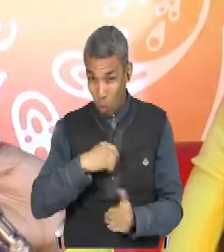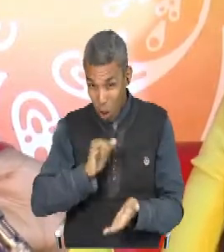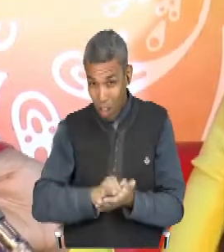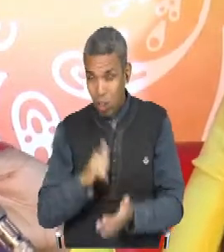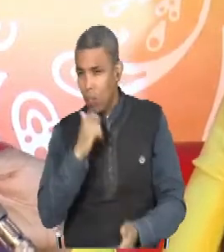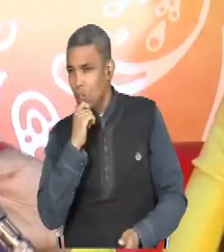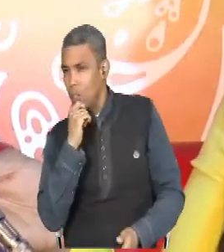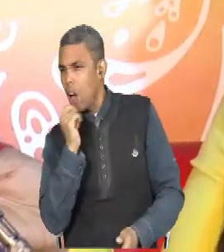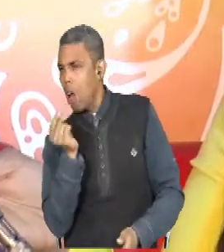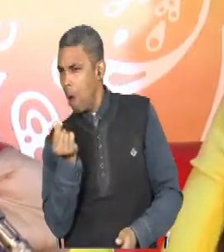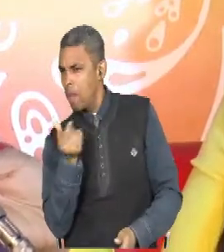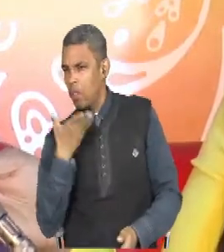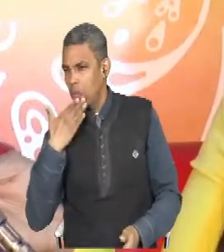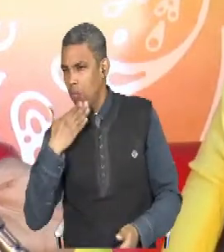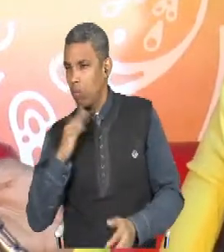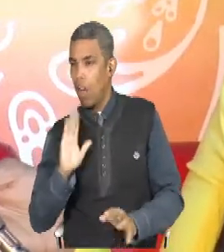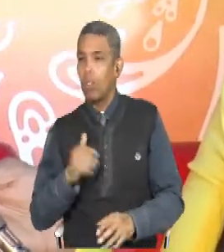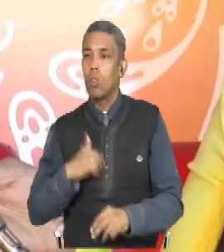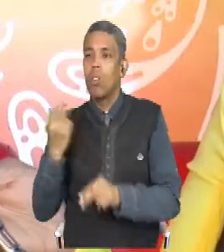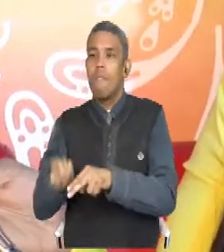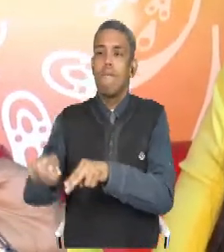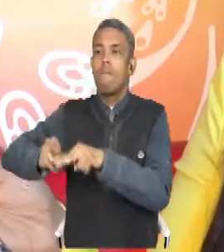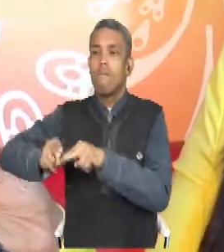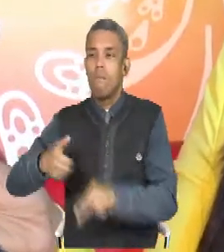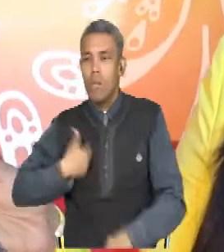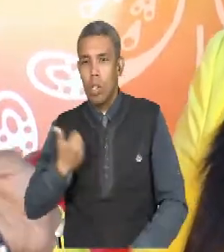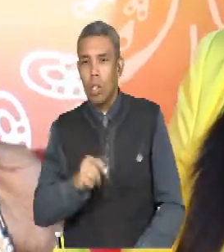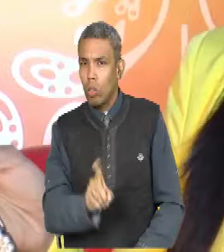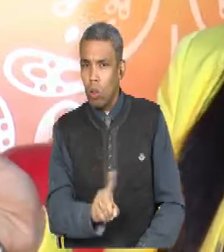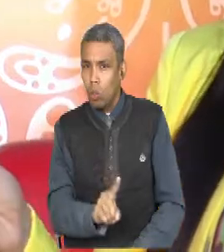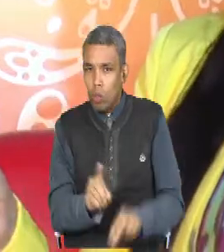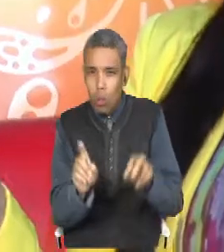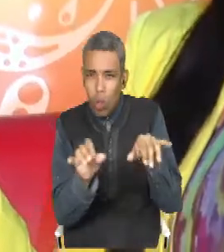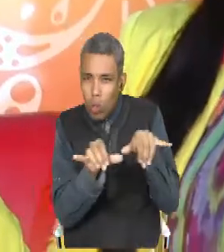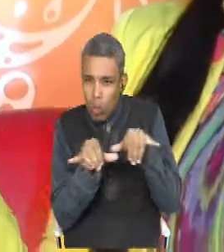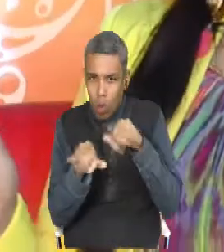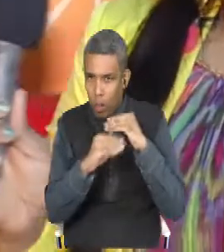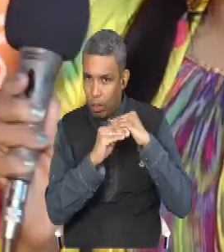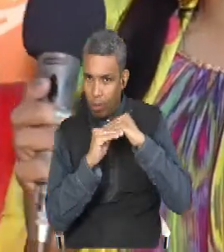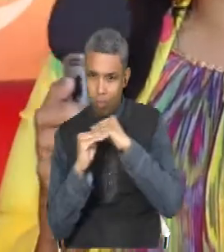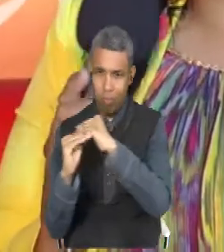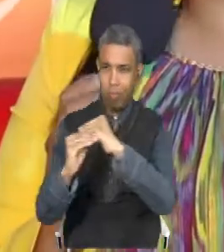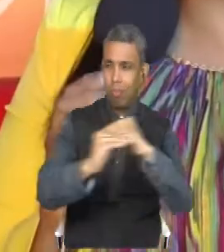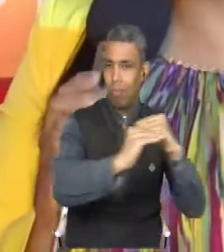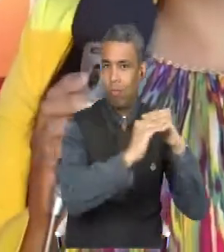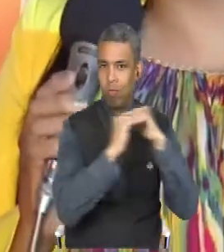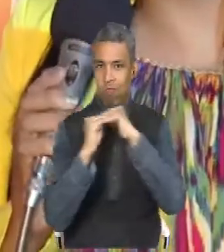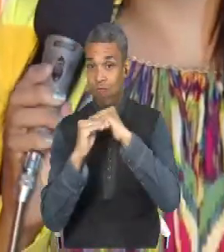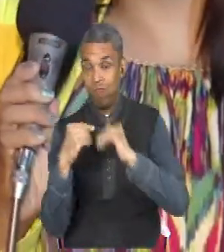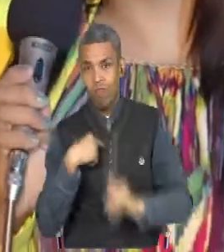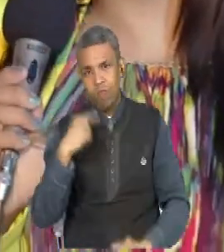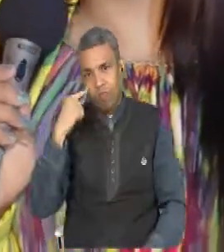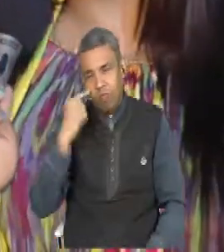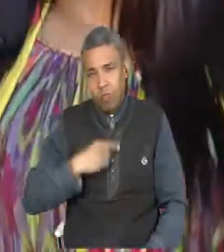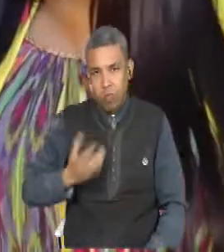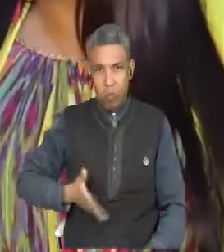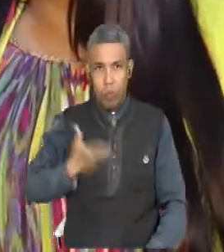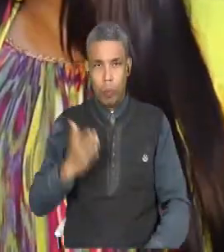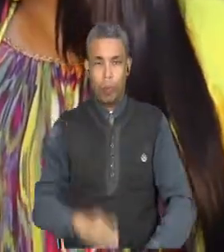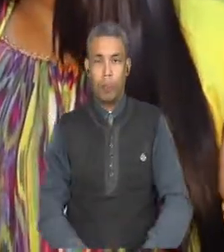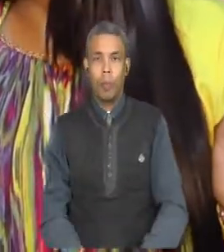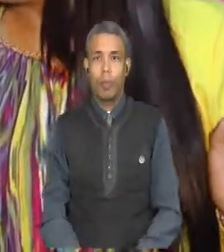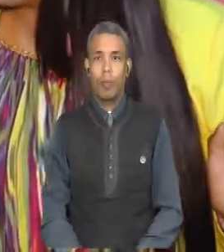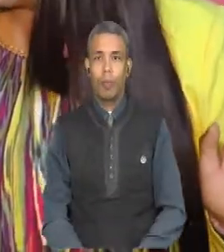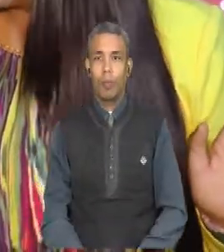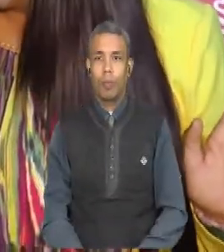es el mismo valor y todos van a tener el mismo trato profesional. Es muy importante porque le estamos dando a entender a los